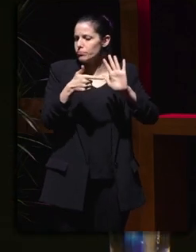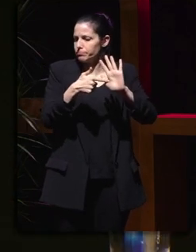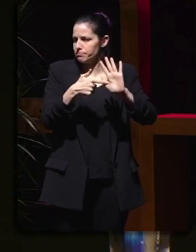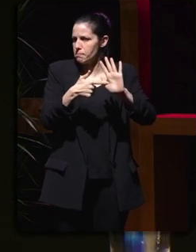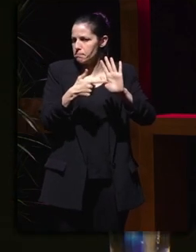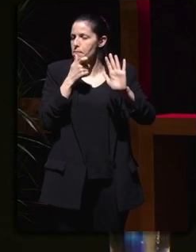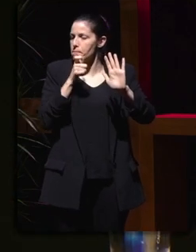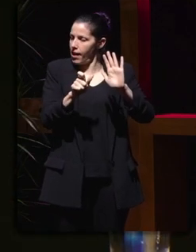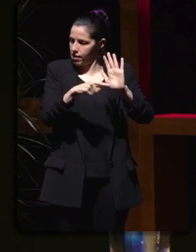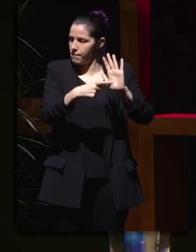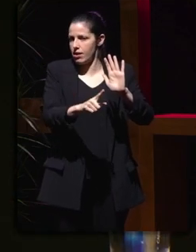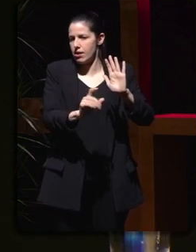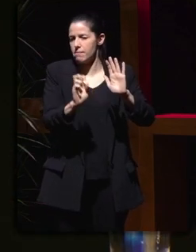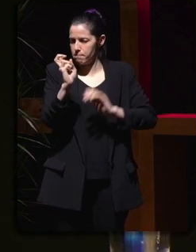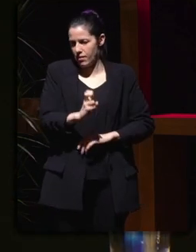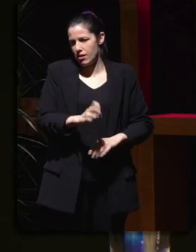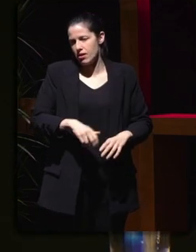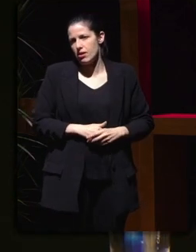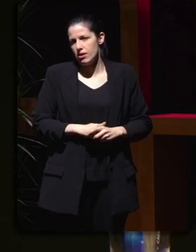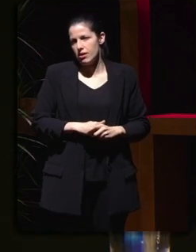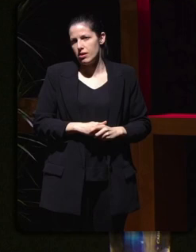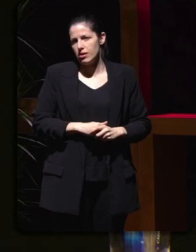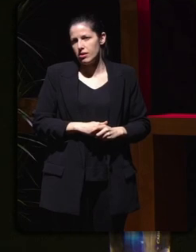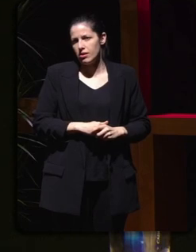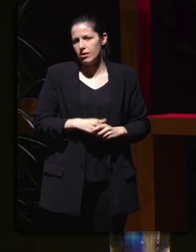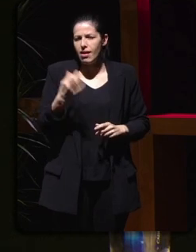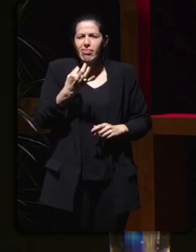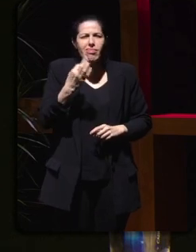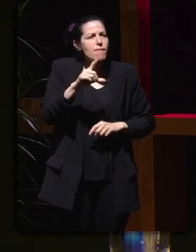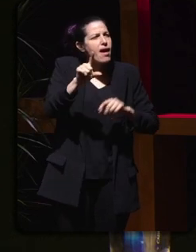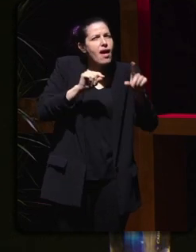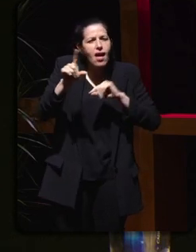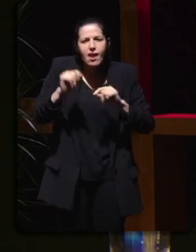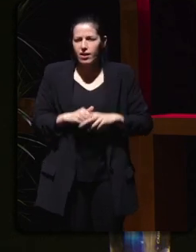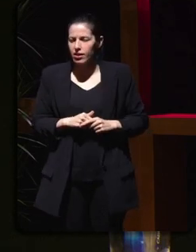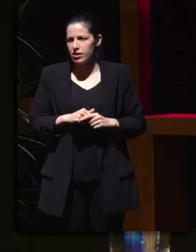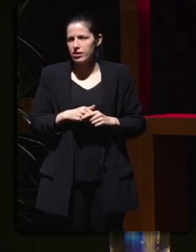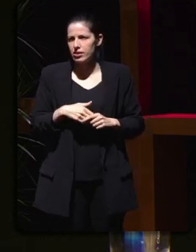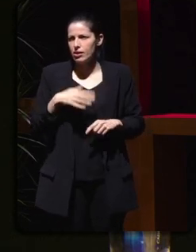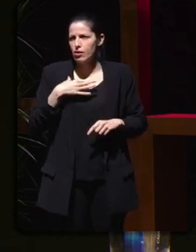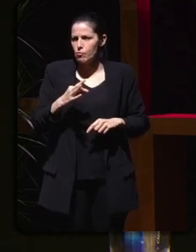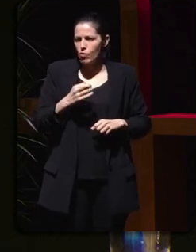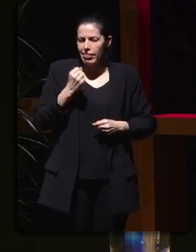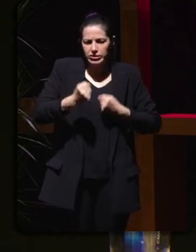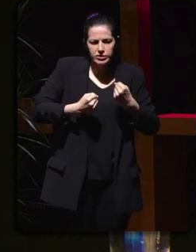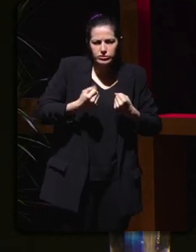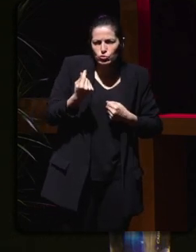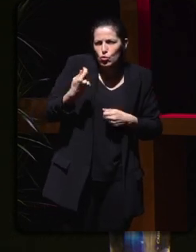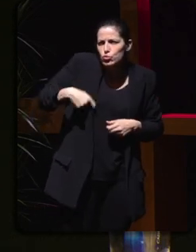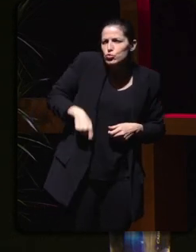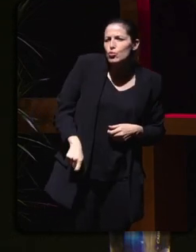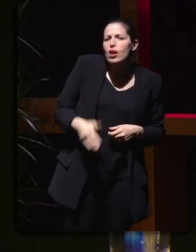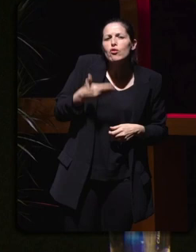palabras Por qué tenemos que elegir esto es como lo de quieres cobrar 400 sueldos o no vivir y el sueldo digno